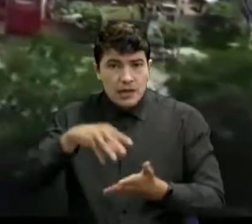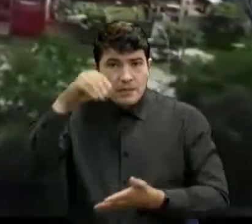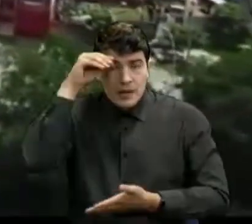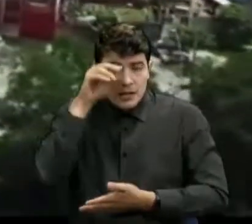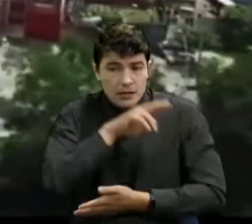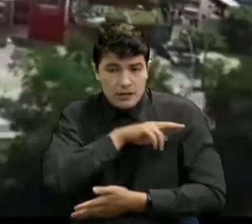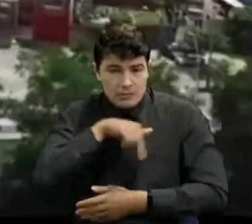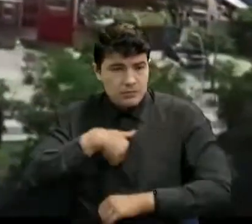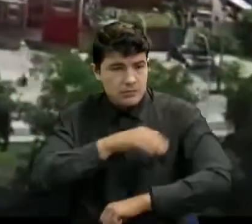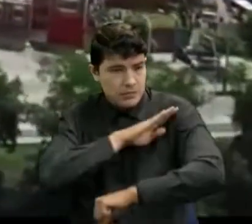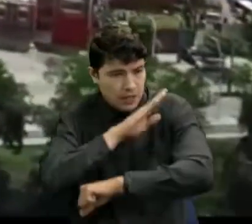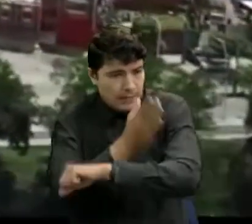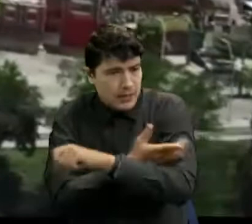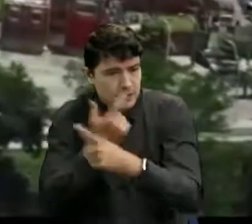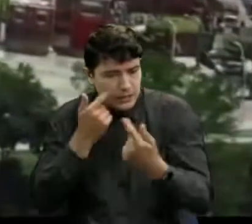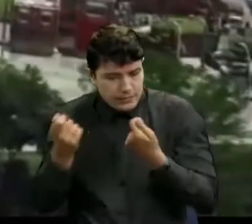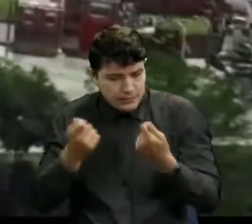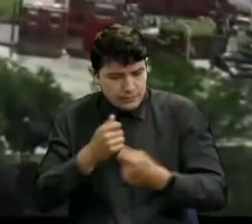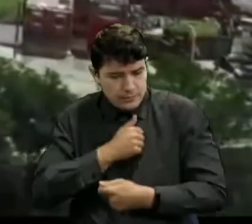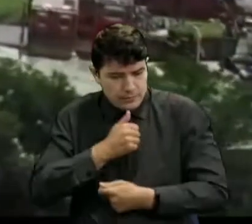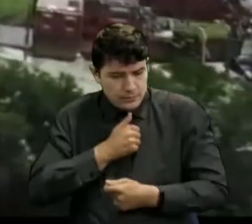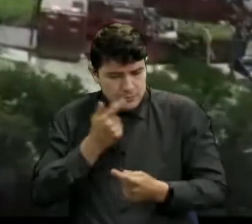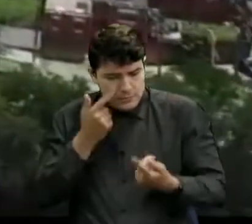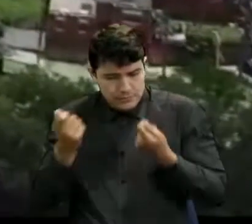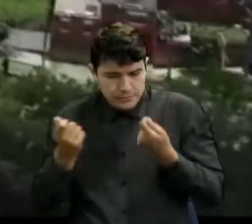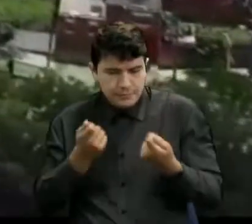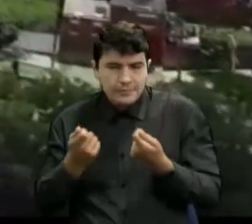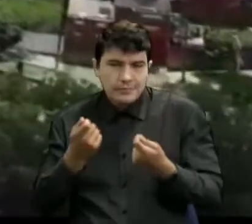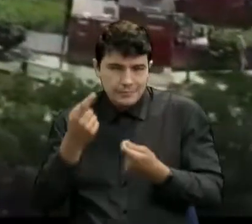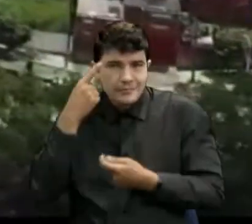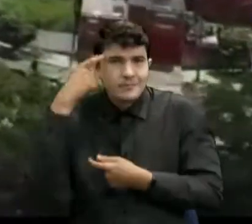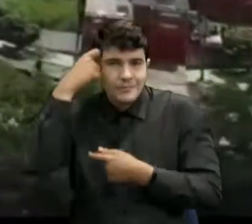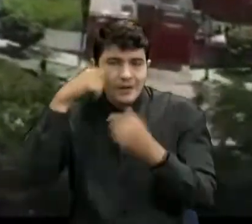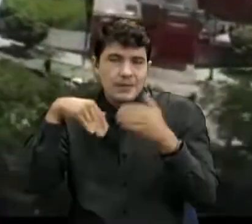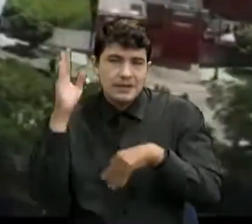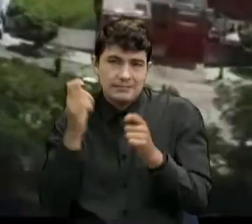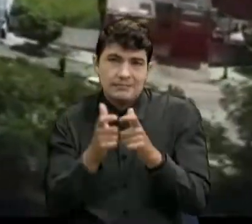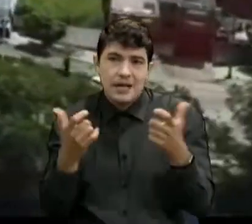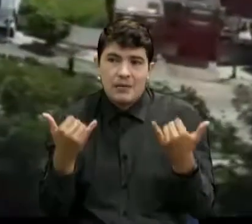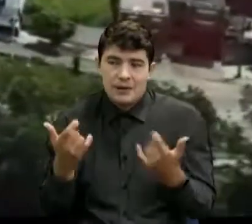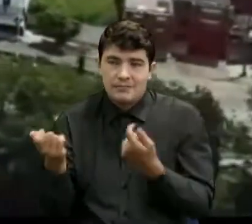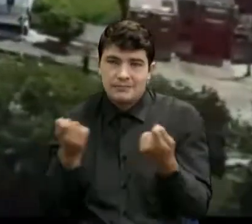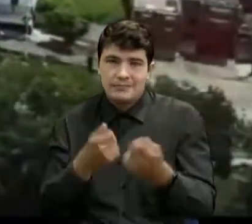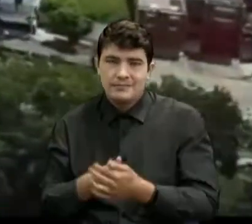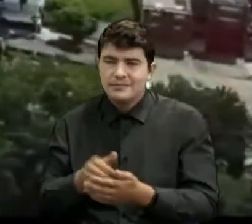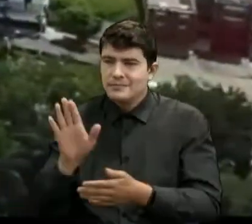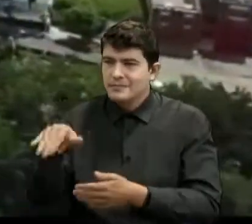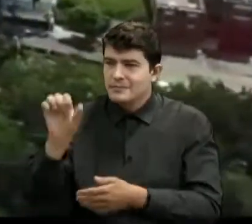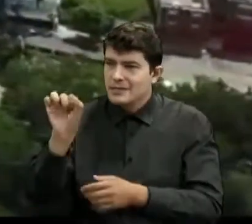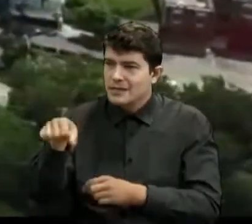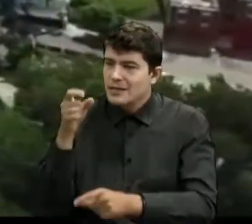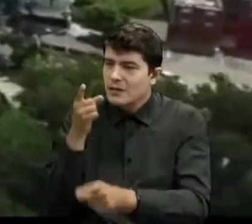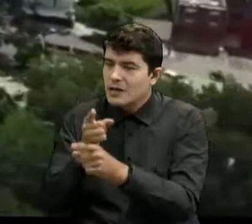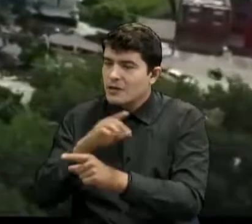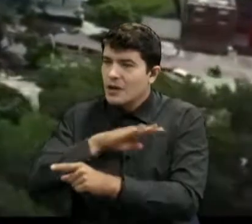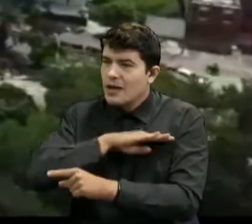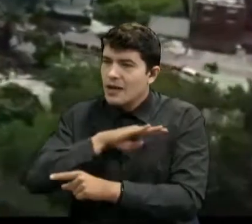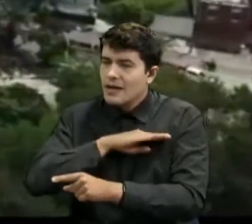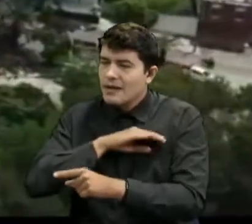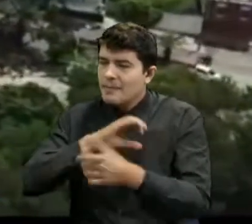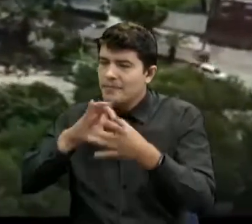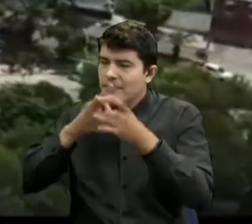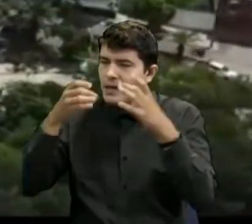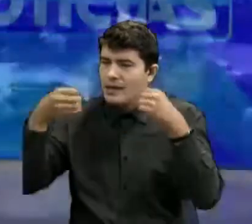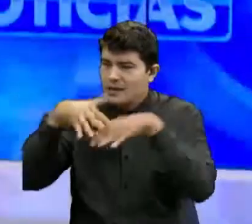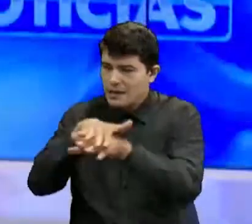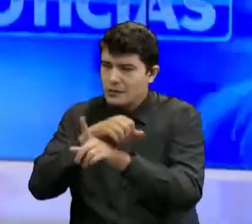todos capaces de regularnos. Creo que ese es el reto más grande en este momento. Alcalde, vía redes sociales, los televidentes nos preguntan cuáles